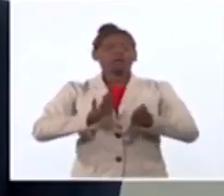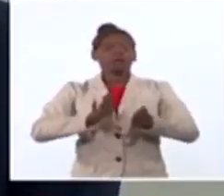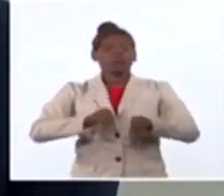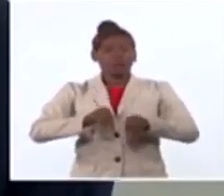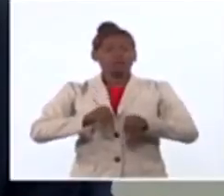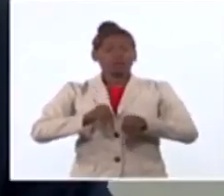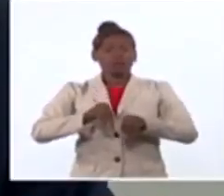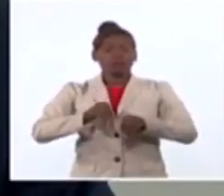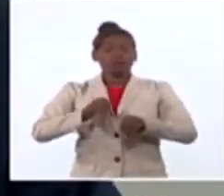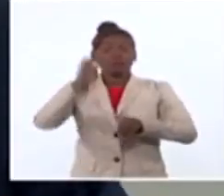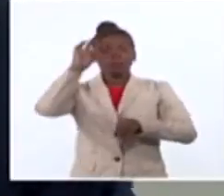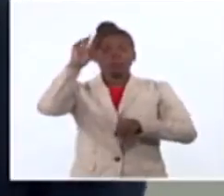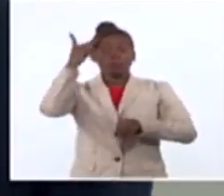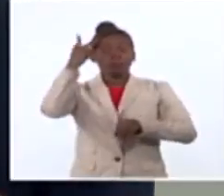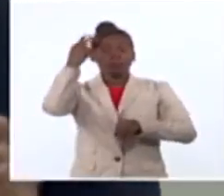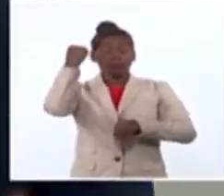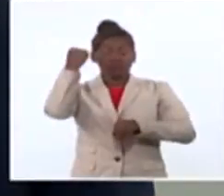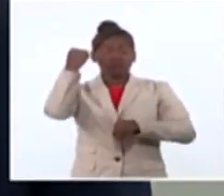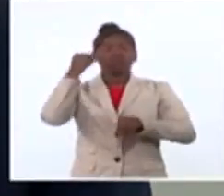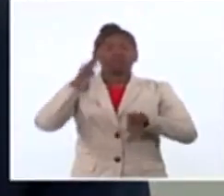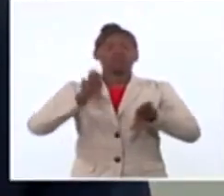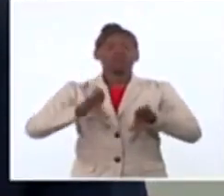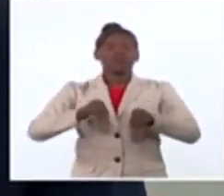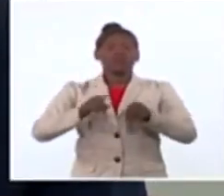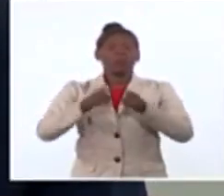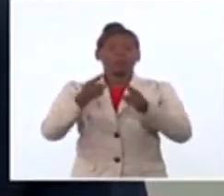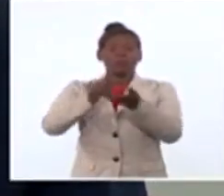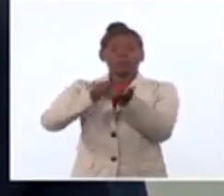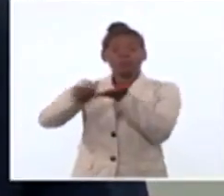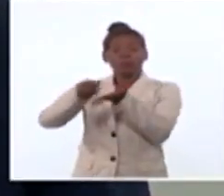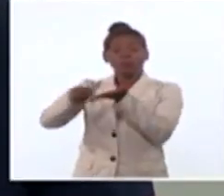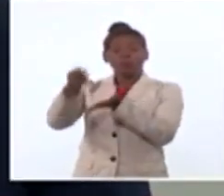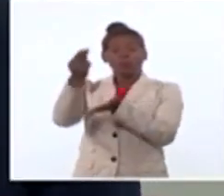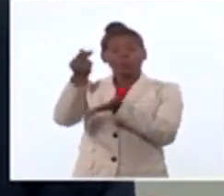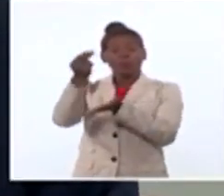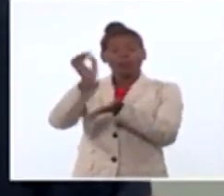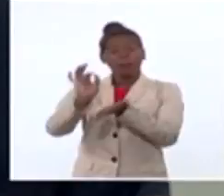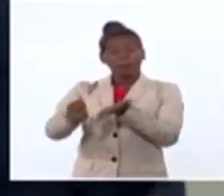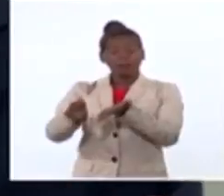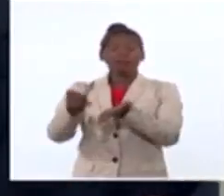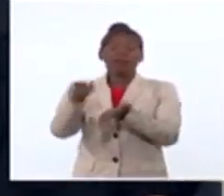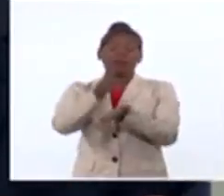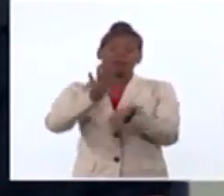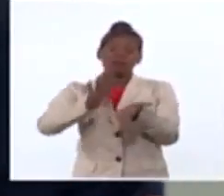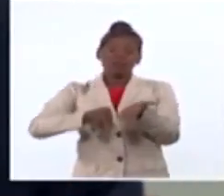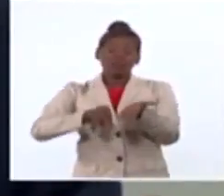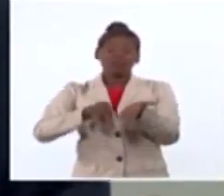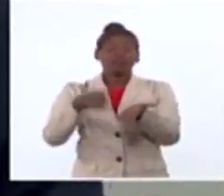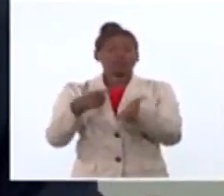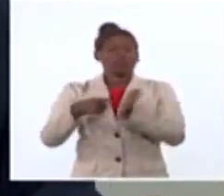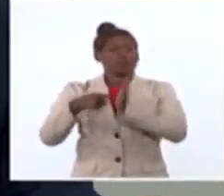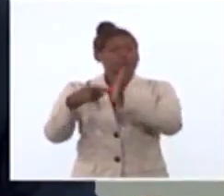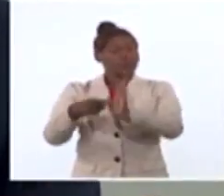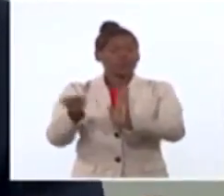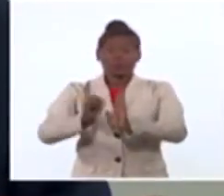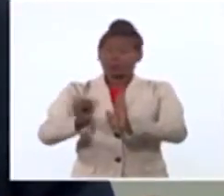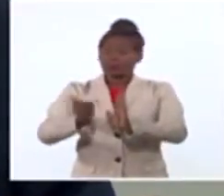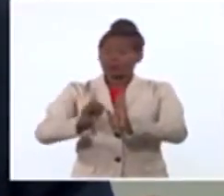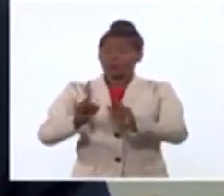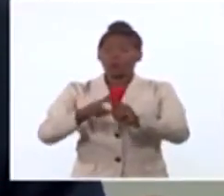fallido, para precisamente utilizar ese enfoque como pretexto para